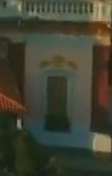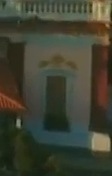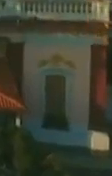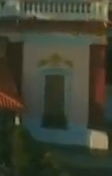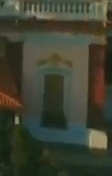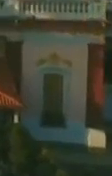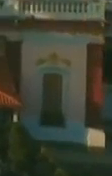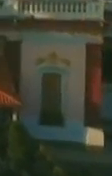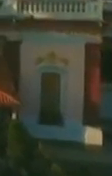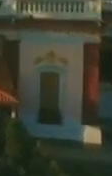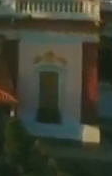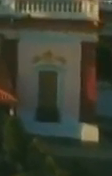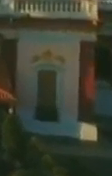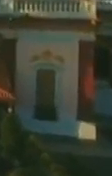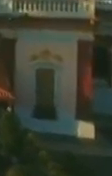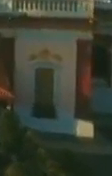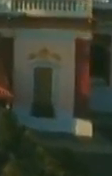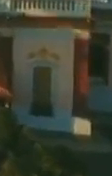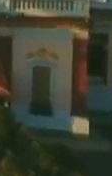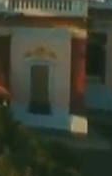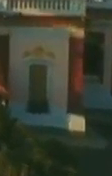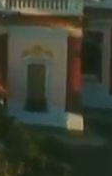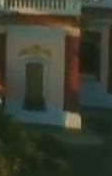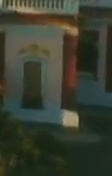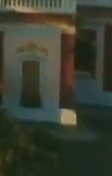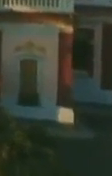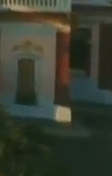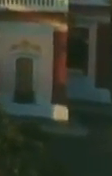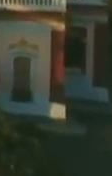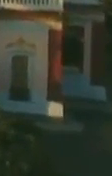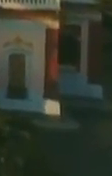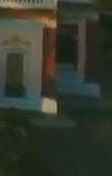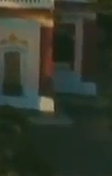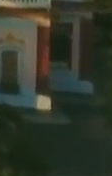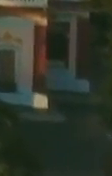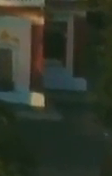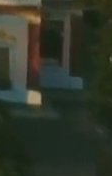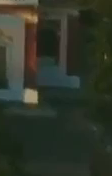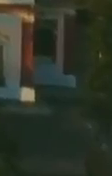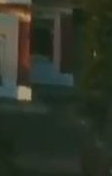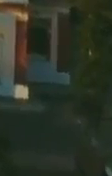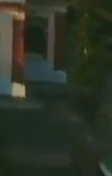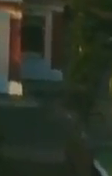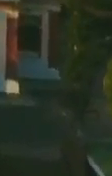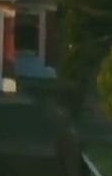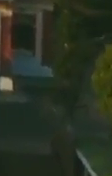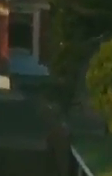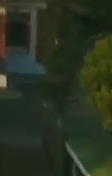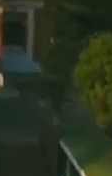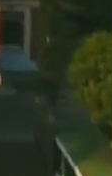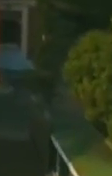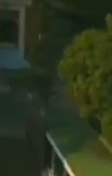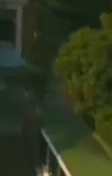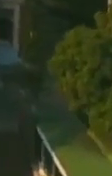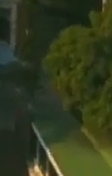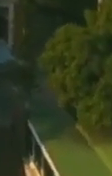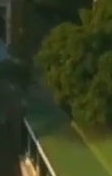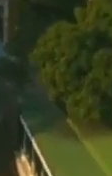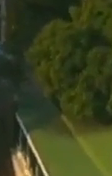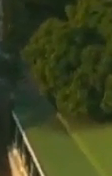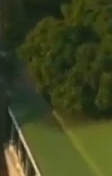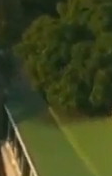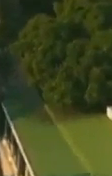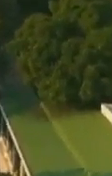son actores esenciales en el desarrollo económico del país, por lo que en reiteradas ocasiones el jefe de Estado Nicolás